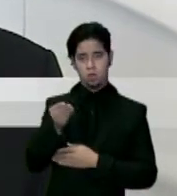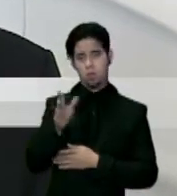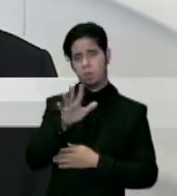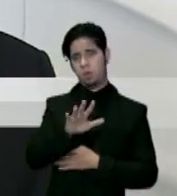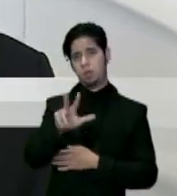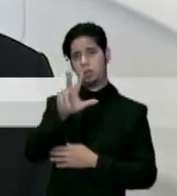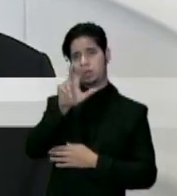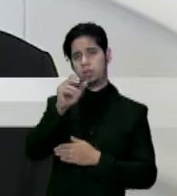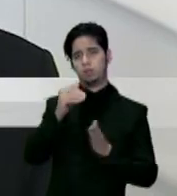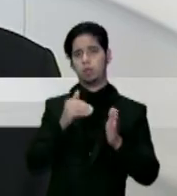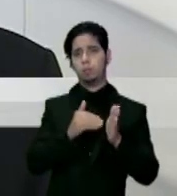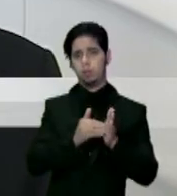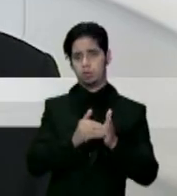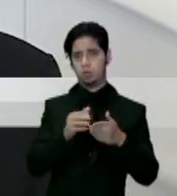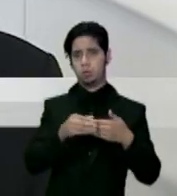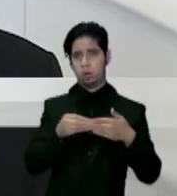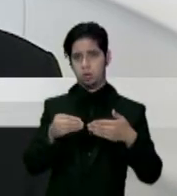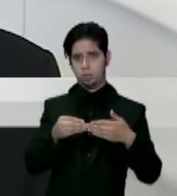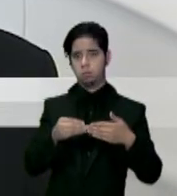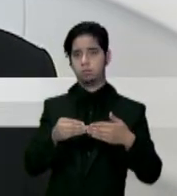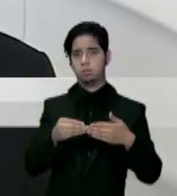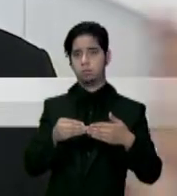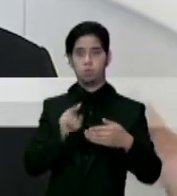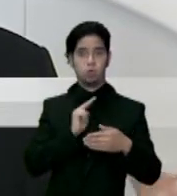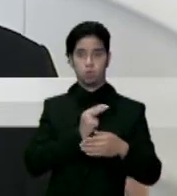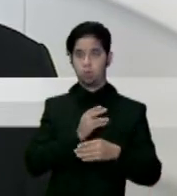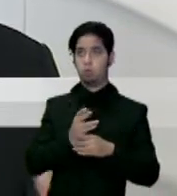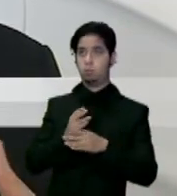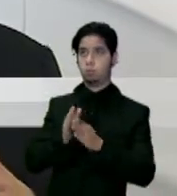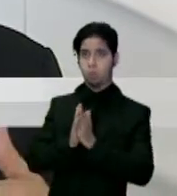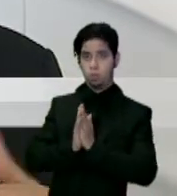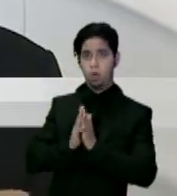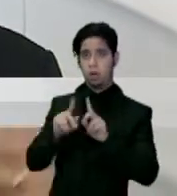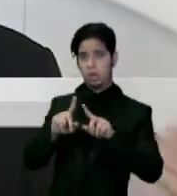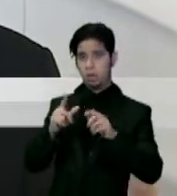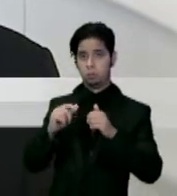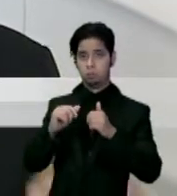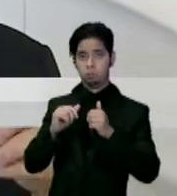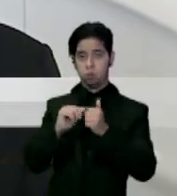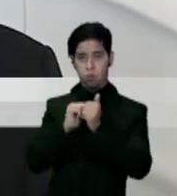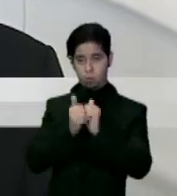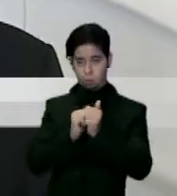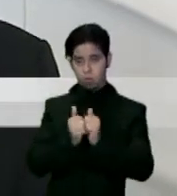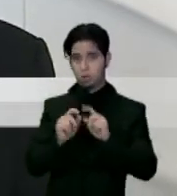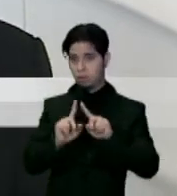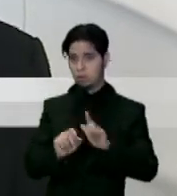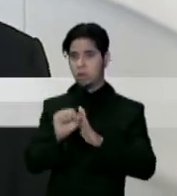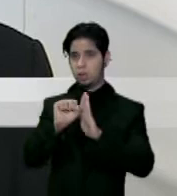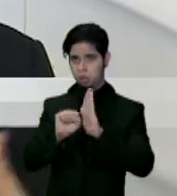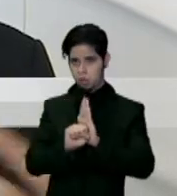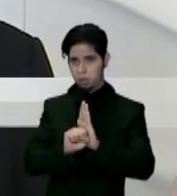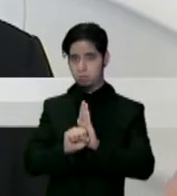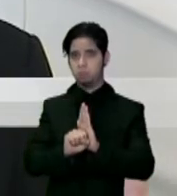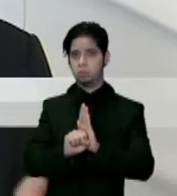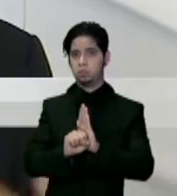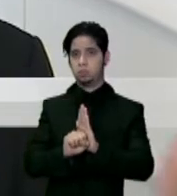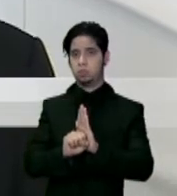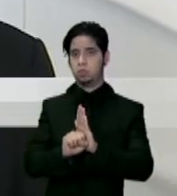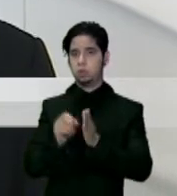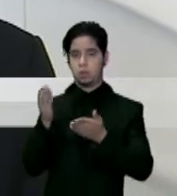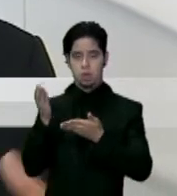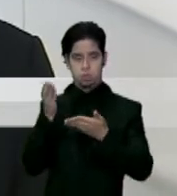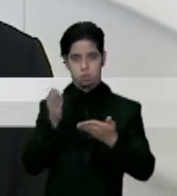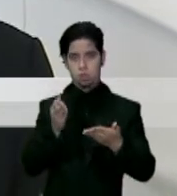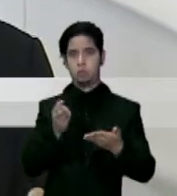de 300 mil dólares, la cual nosotros solicitamos y competíamos con muchos de los estados de Estados Unidos, y se le dio más que